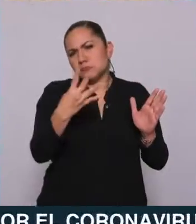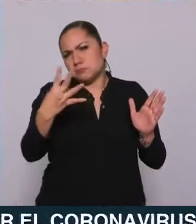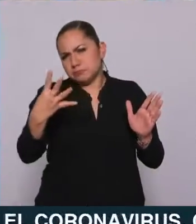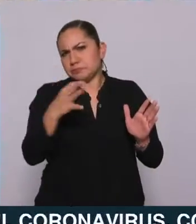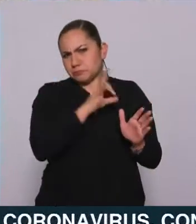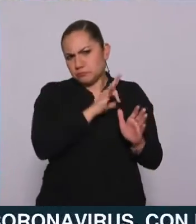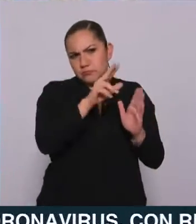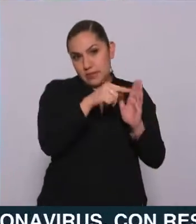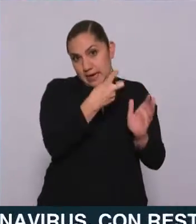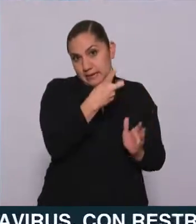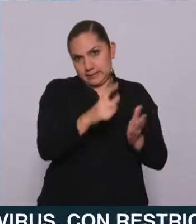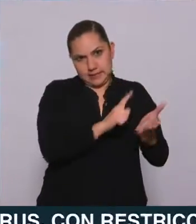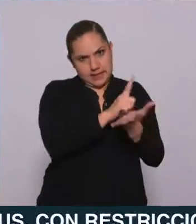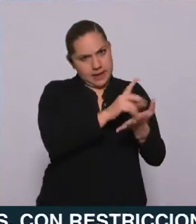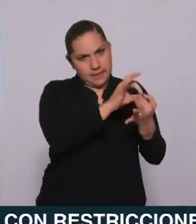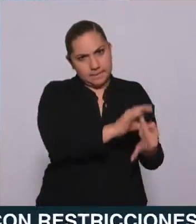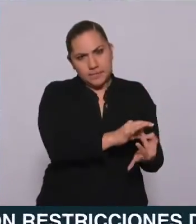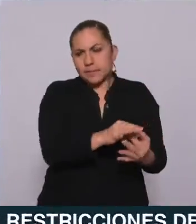se lleva a cabo esta asamblea?